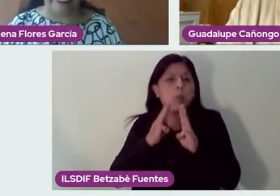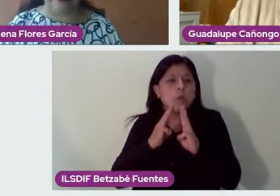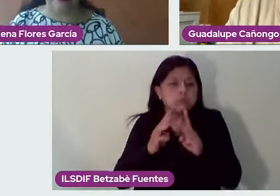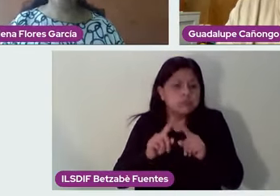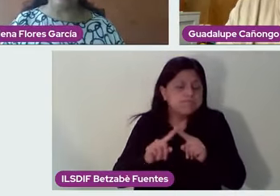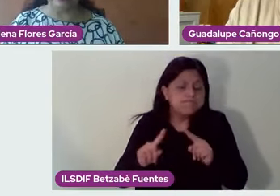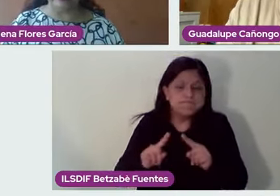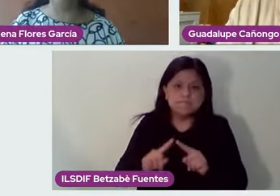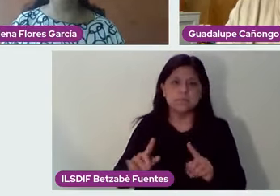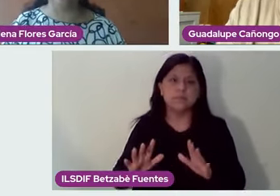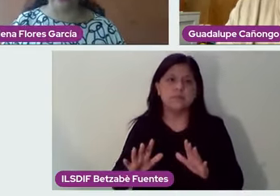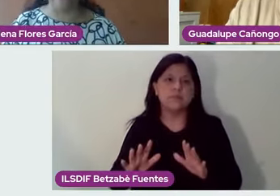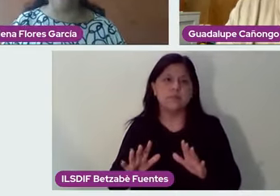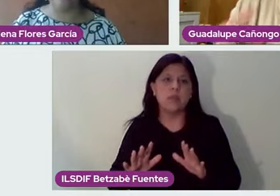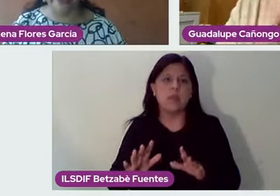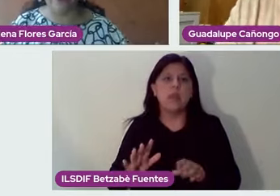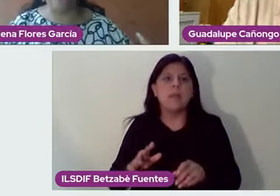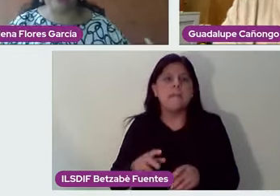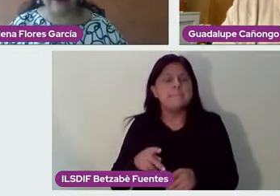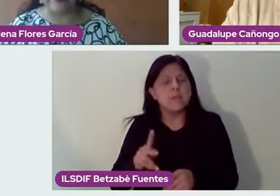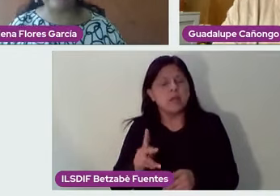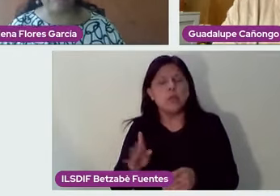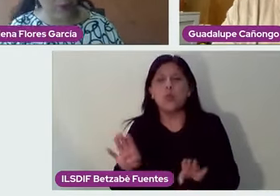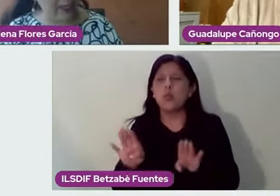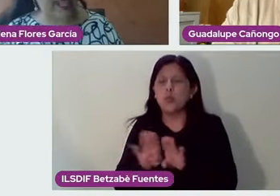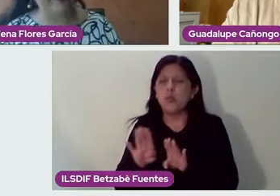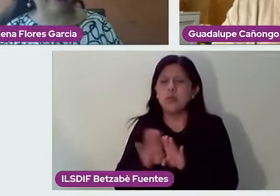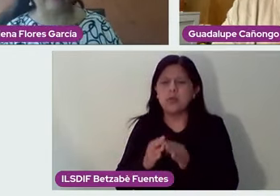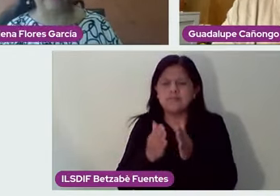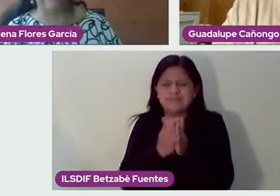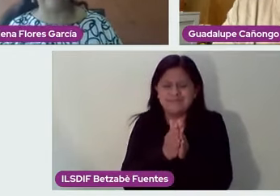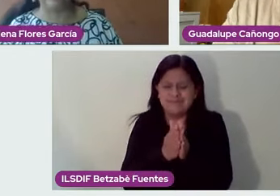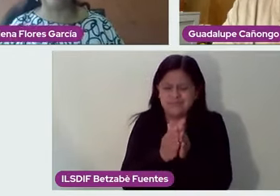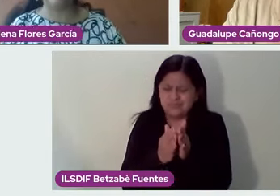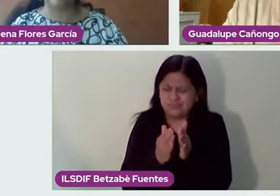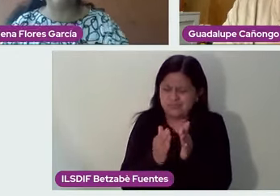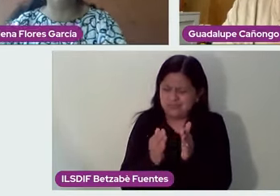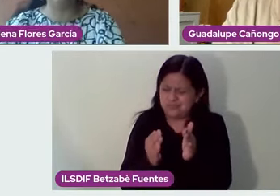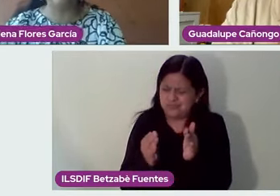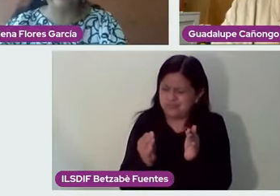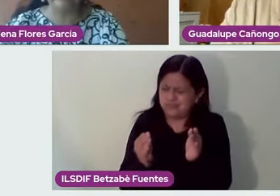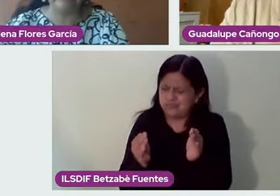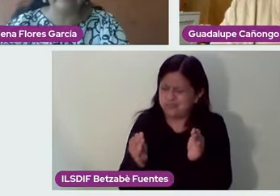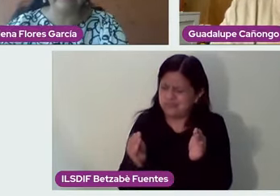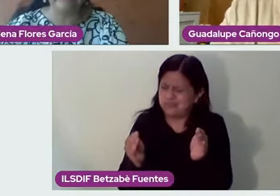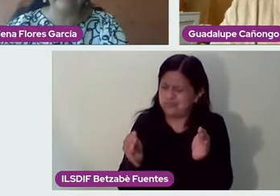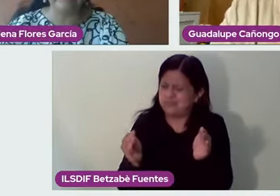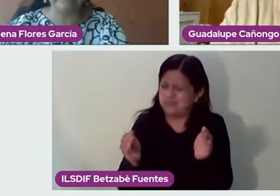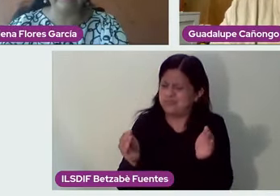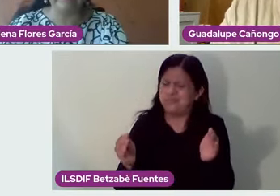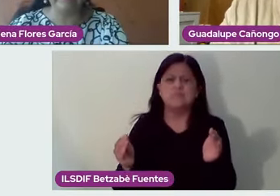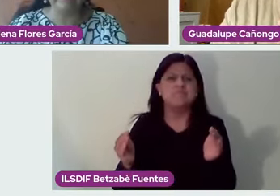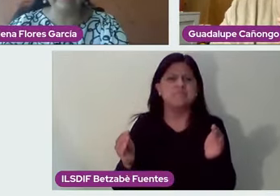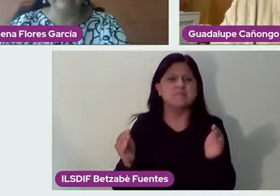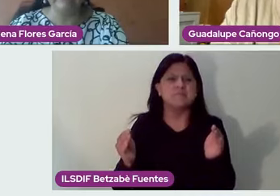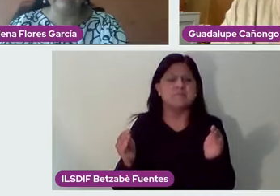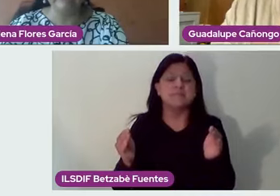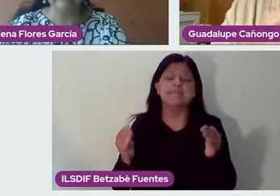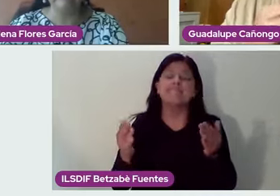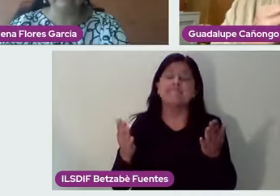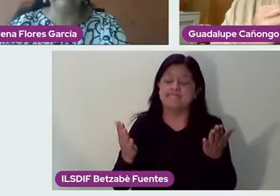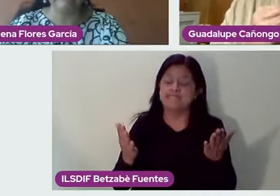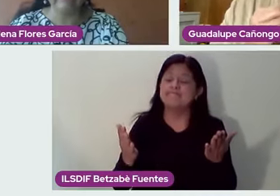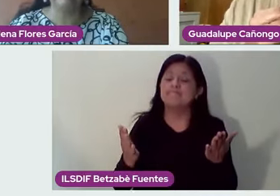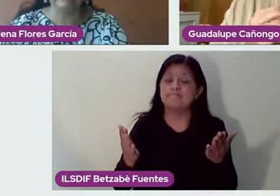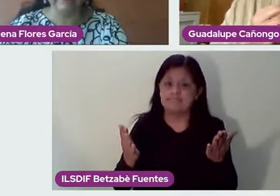Entonces, realmente estamos como todavía con una brecha muy grande. Muy grande. Es que a eso me refería con que